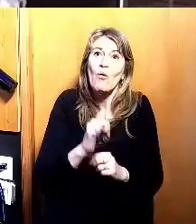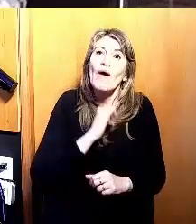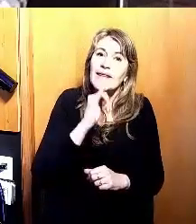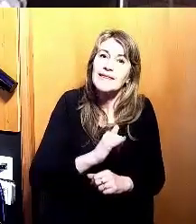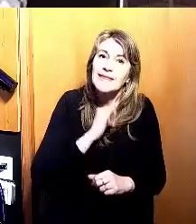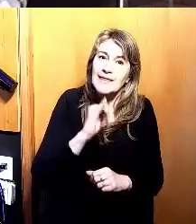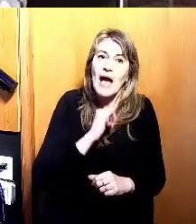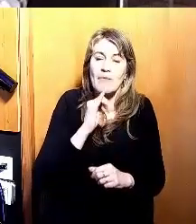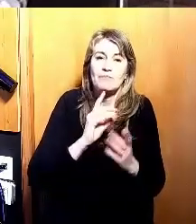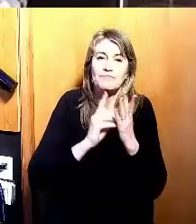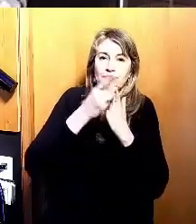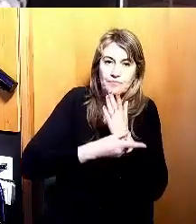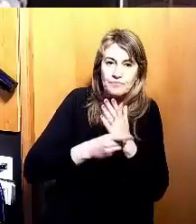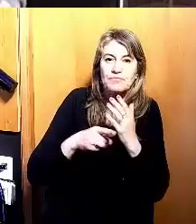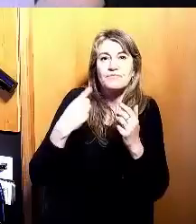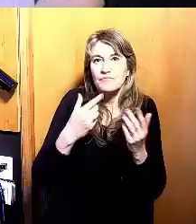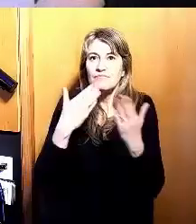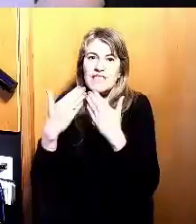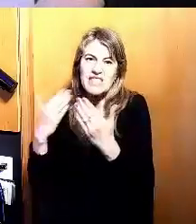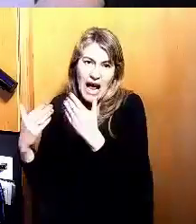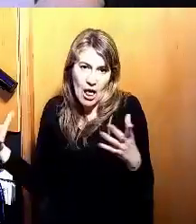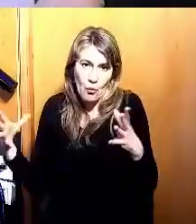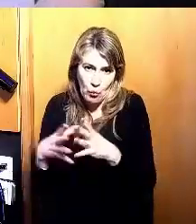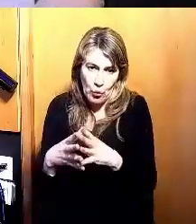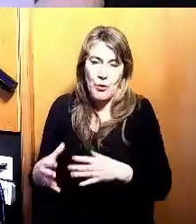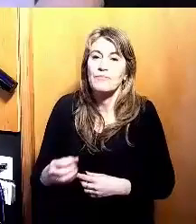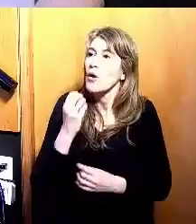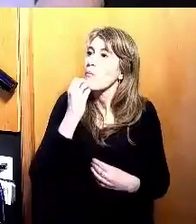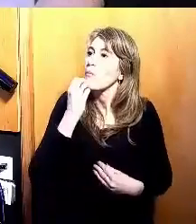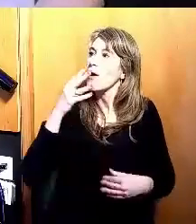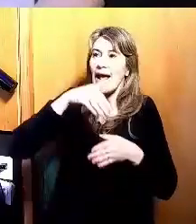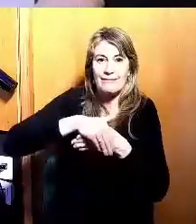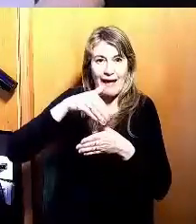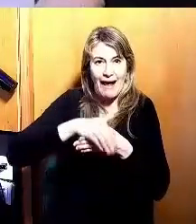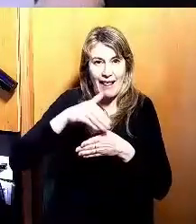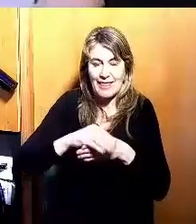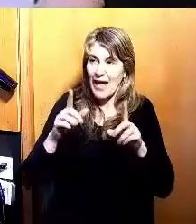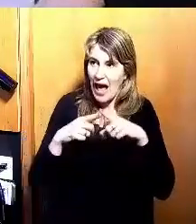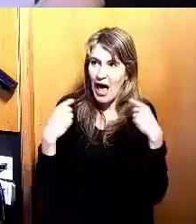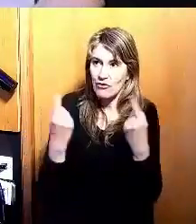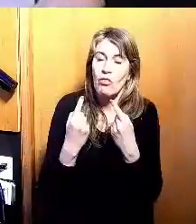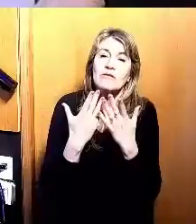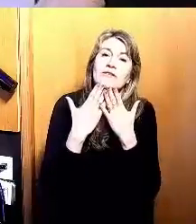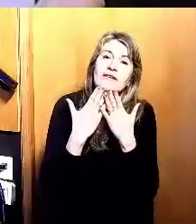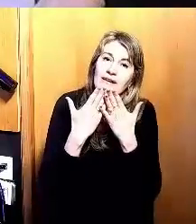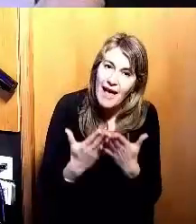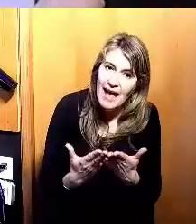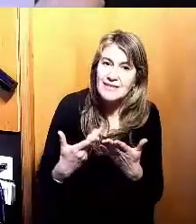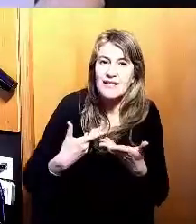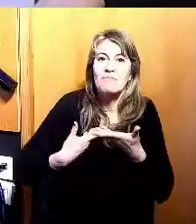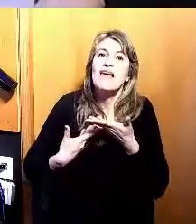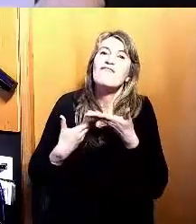pequeña charla entre nosotros y con ustedes. Hola, buenas tardes para todos. Muchas gracias por la